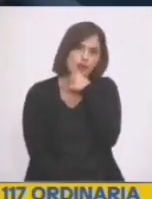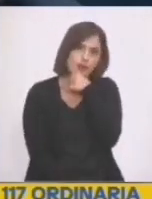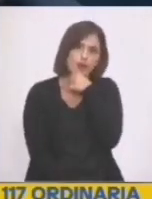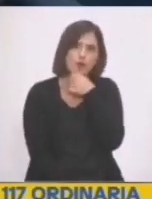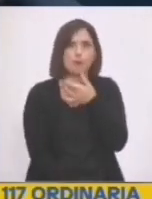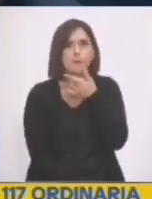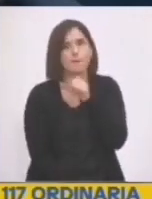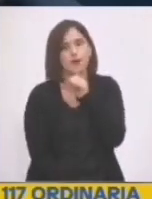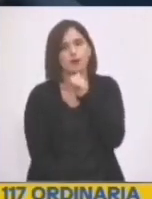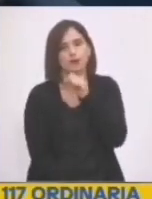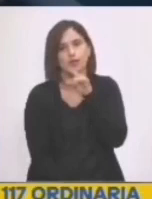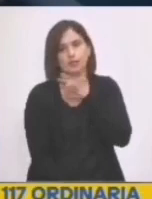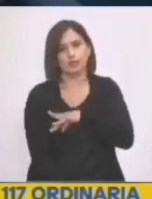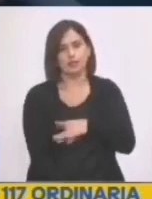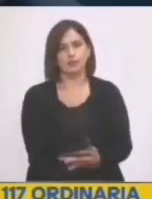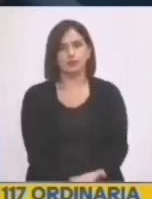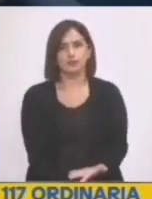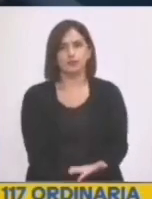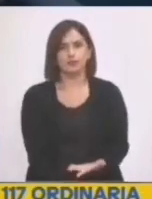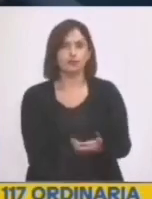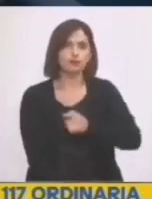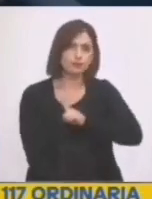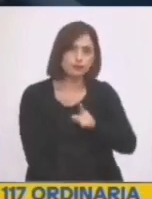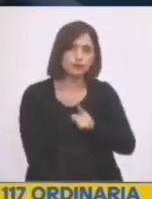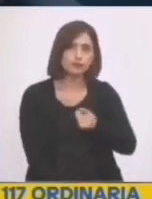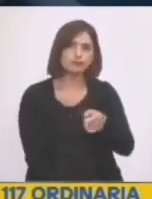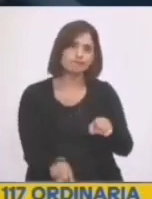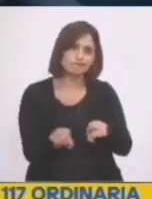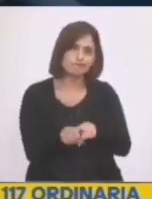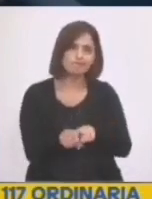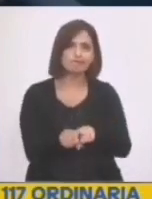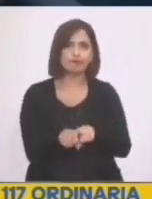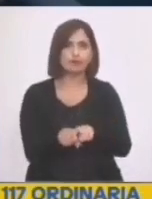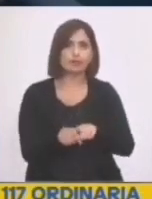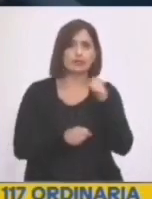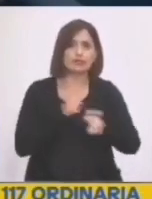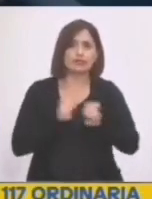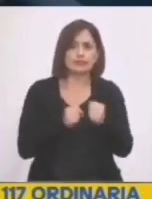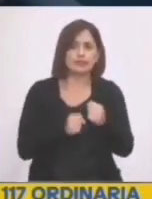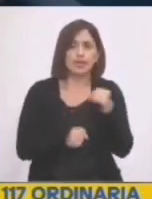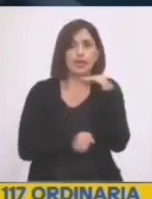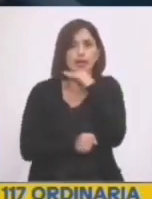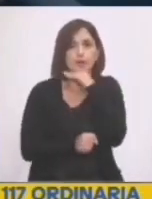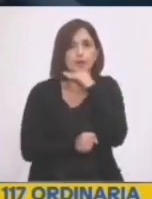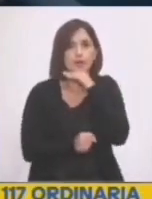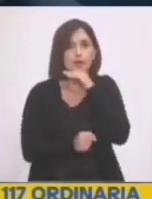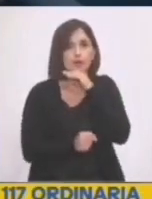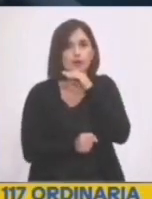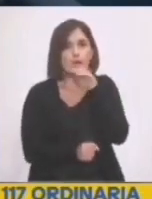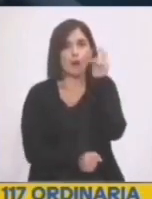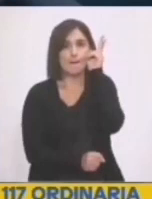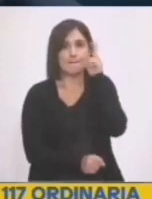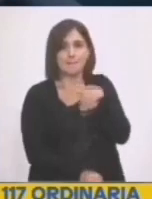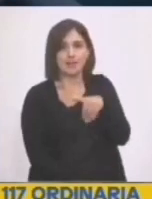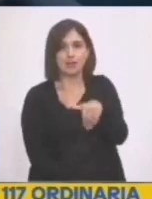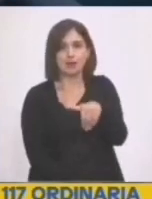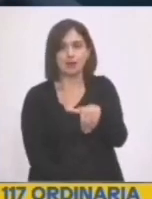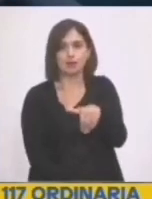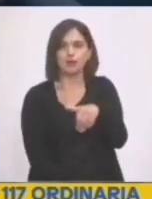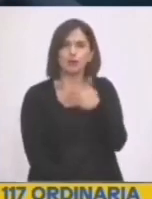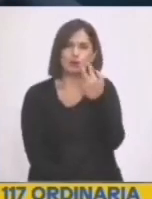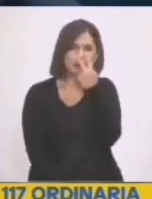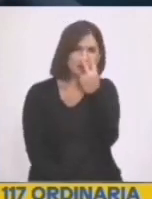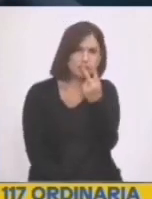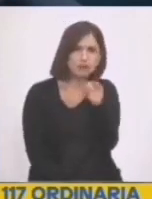los viejos pobres en nuestro país que no les queda otra que subirse a la carrera una micro Entonces cuando uno ve eso cuando